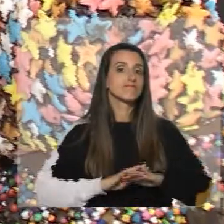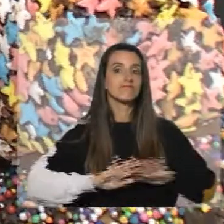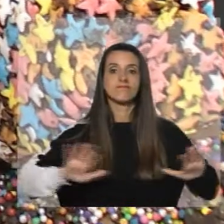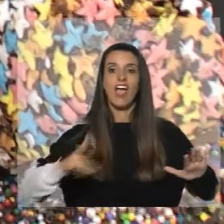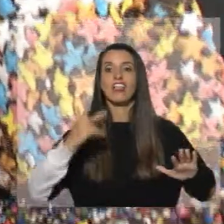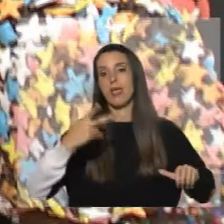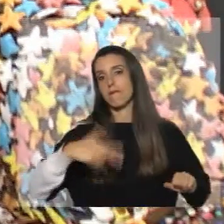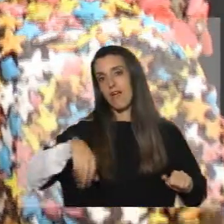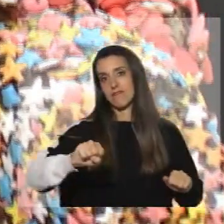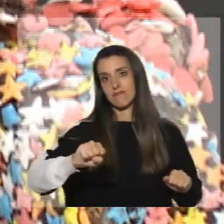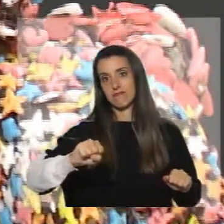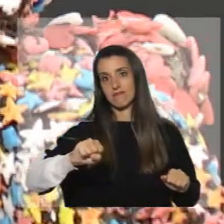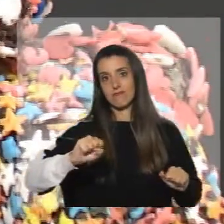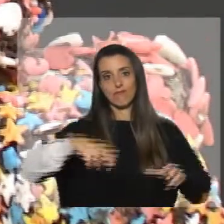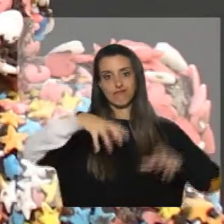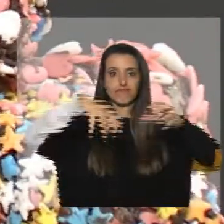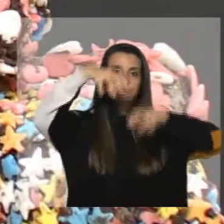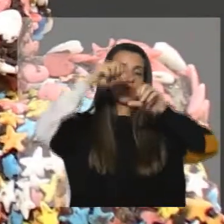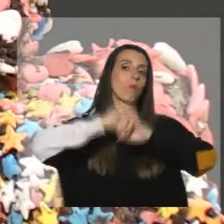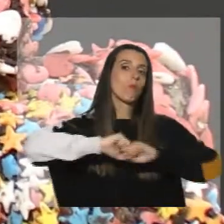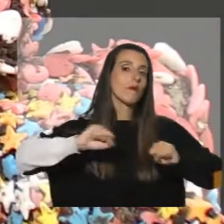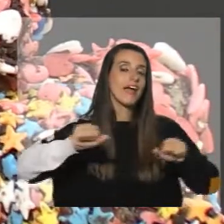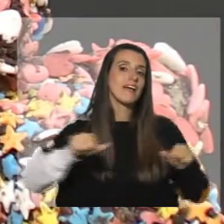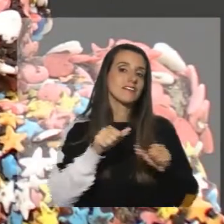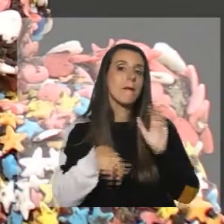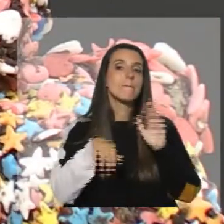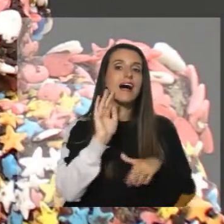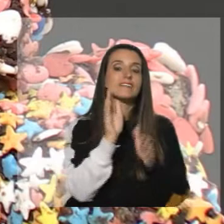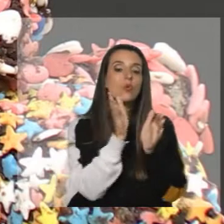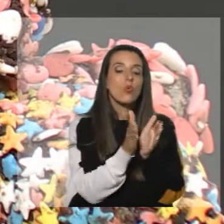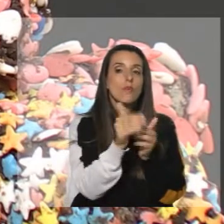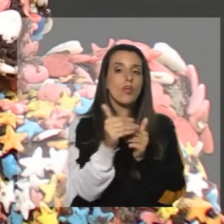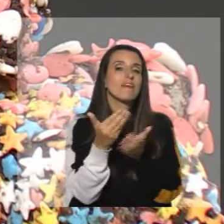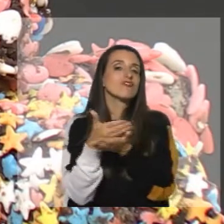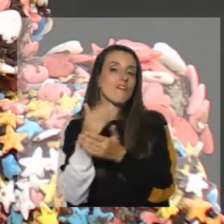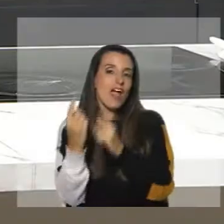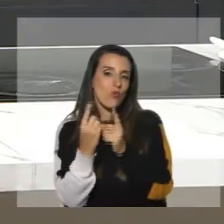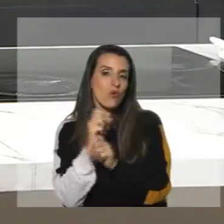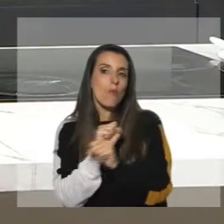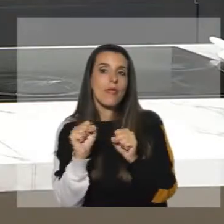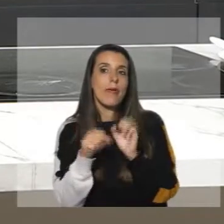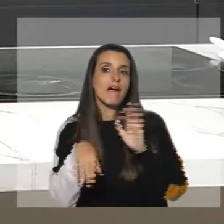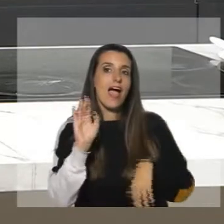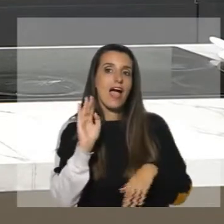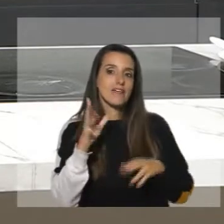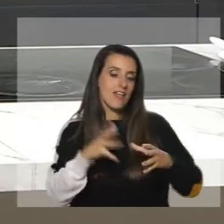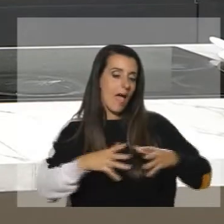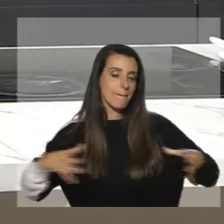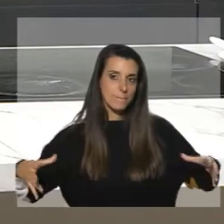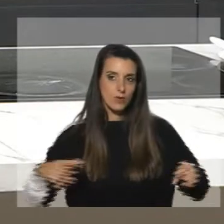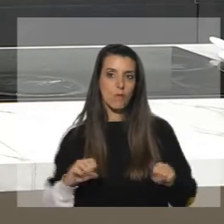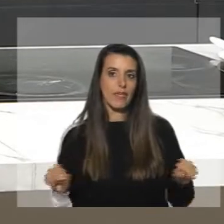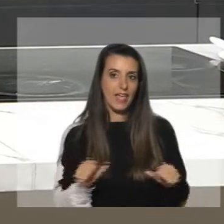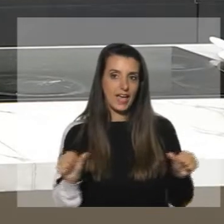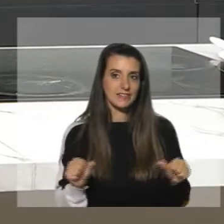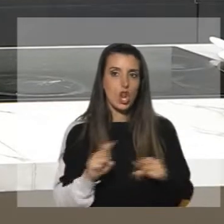más. Bien. Lo pueden hacer, le va a rendir más cubitos, todavía a mí me sobran algunos, y lo pueden hacer como más amplio.